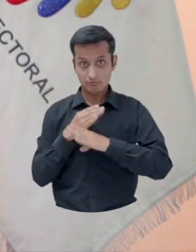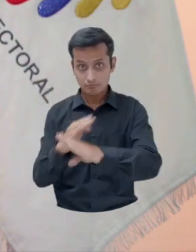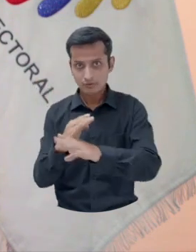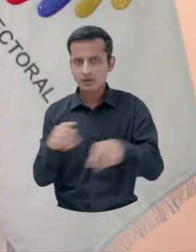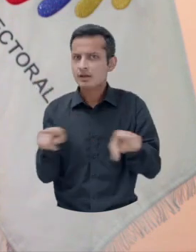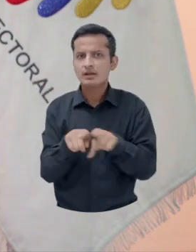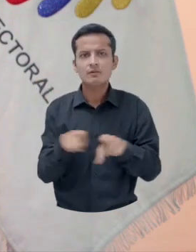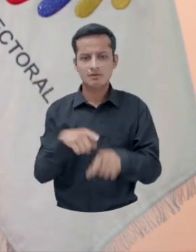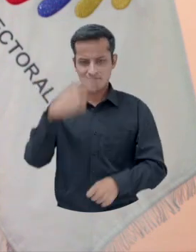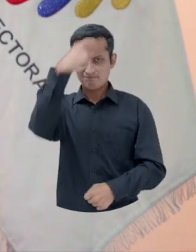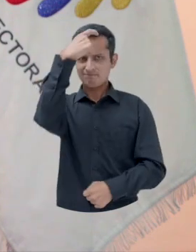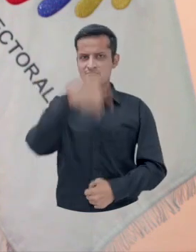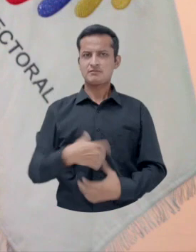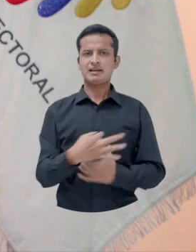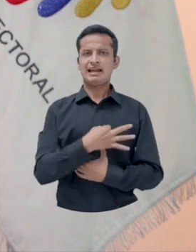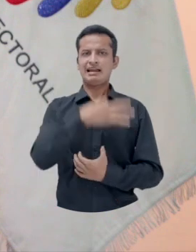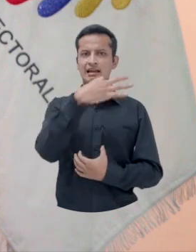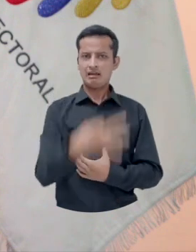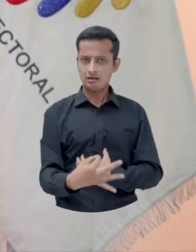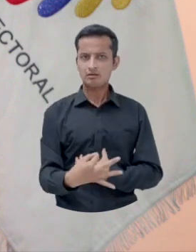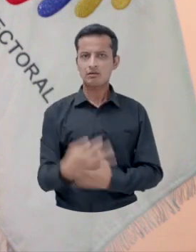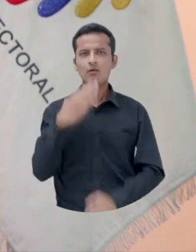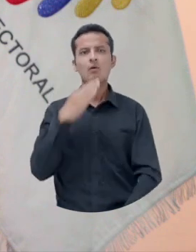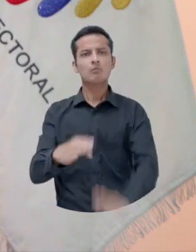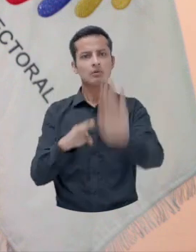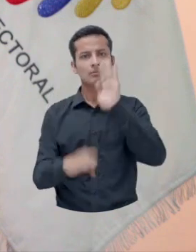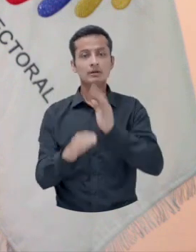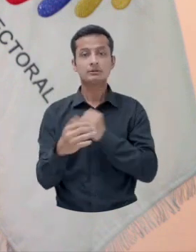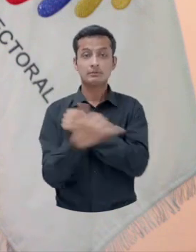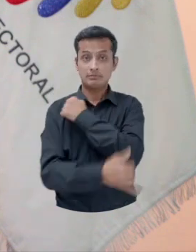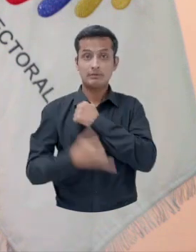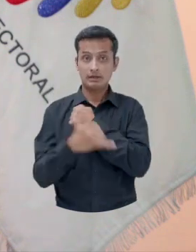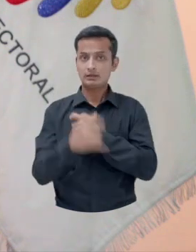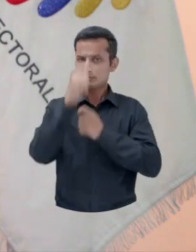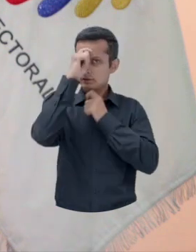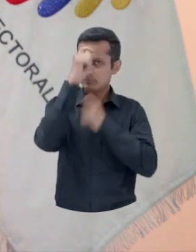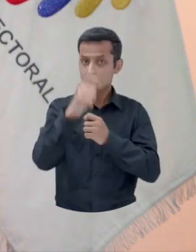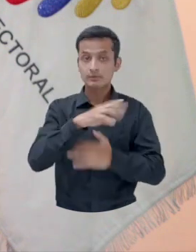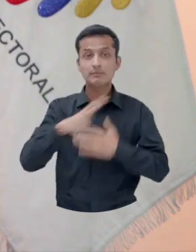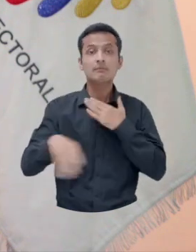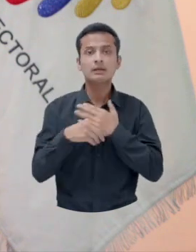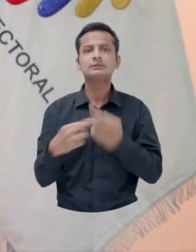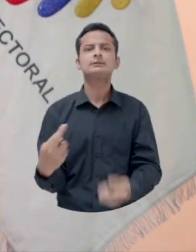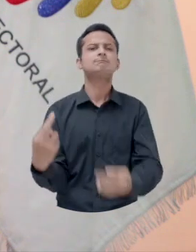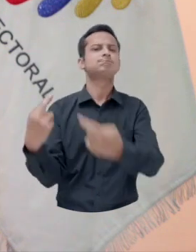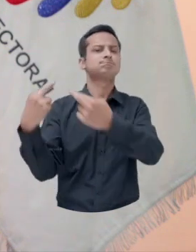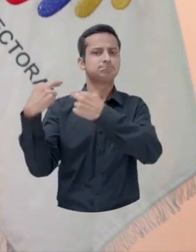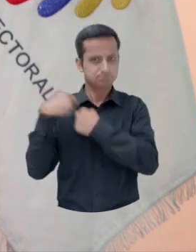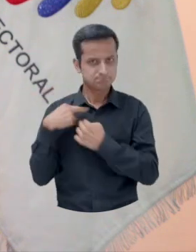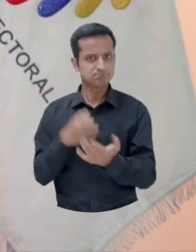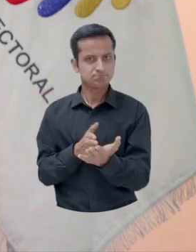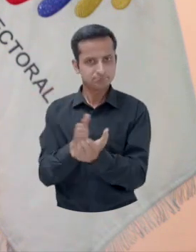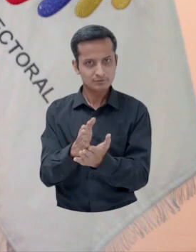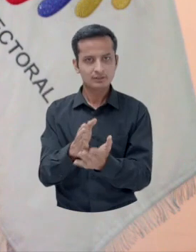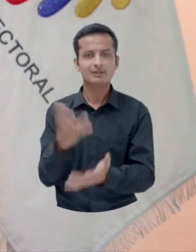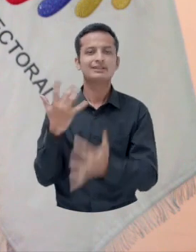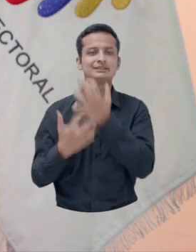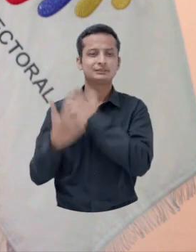porque defender la democracia es un deber moral, un compromiso ciudadano con el presente y una